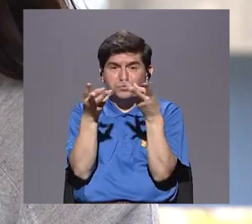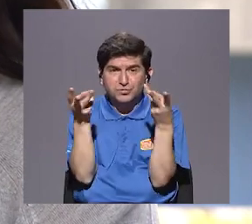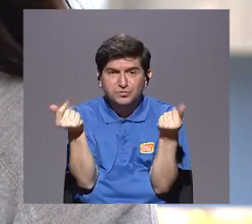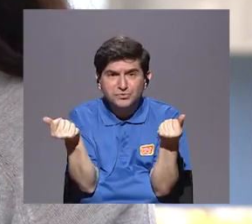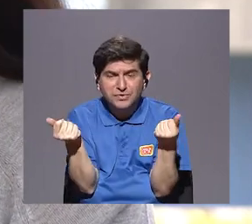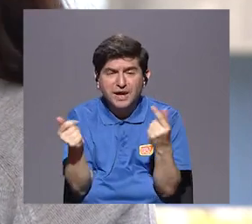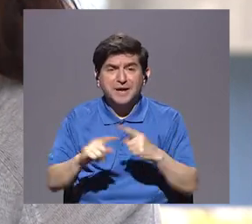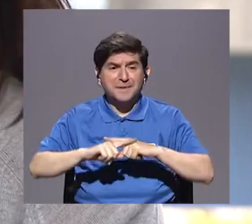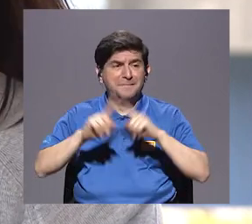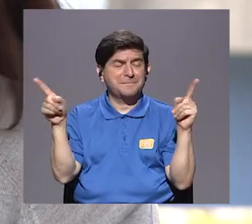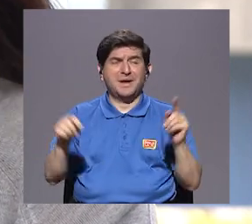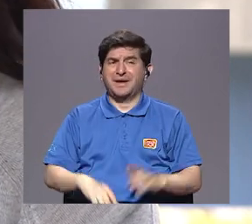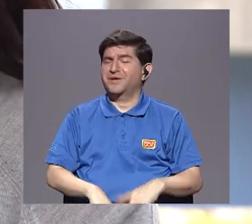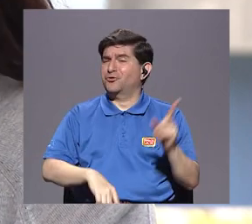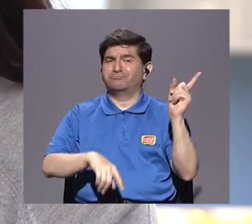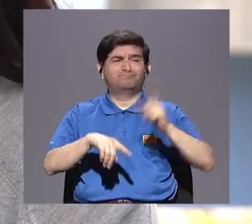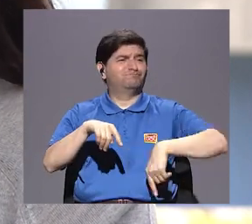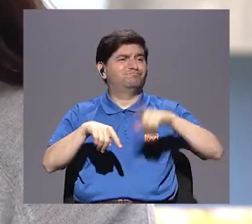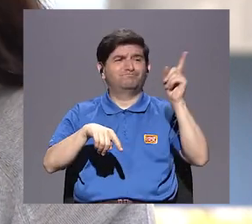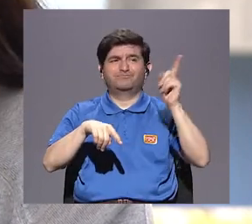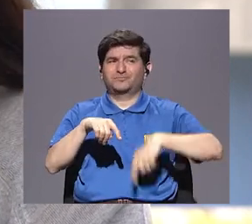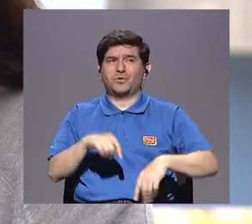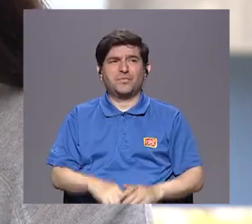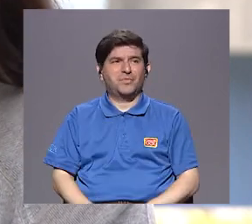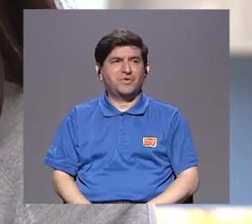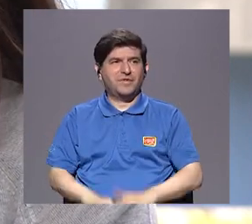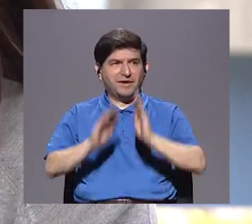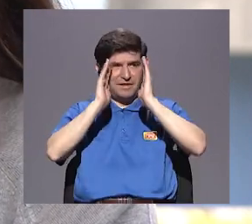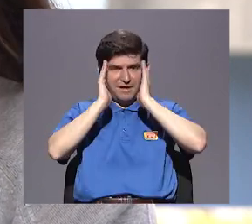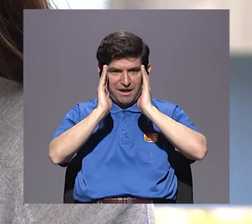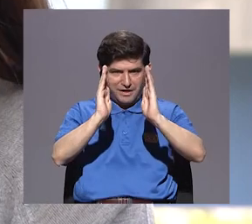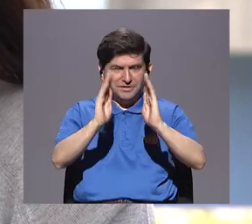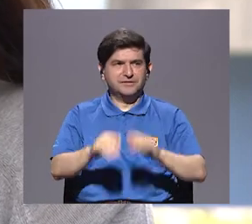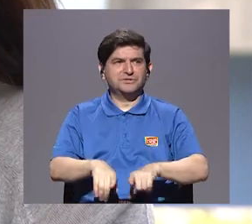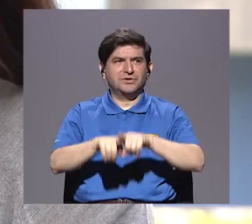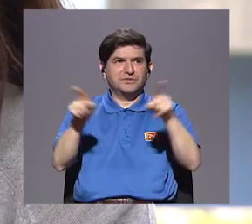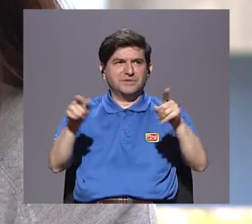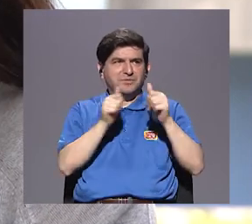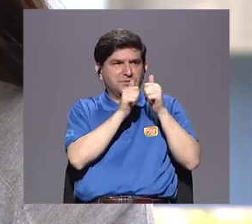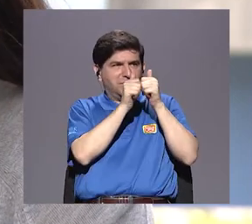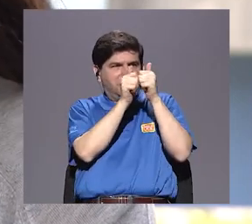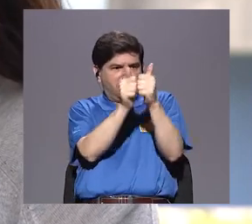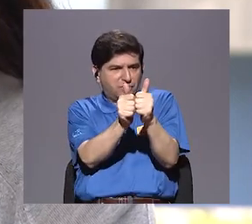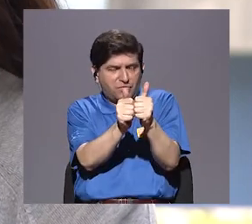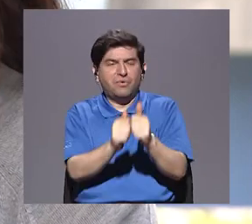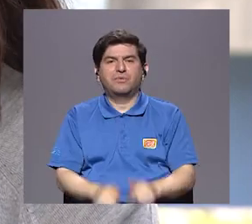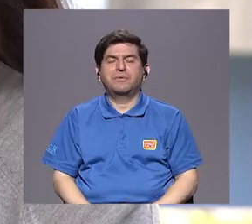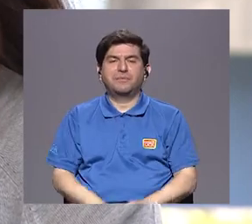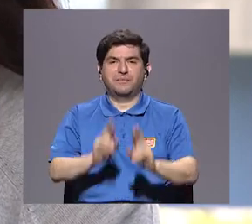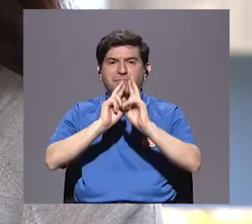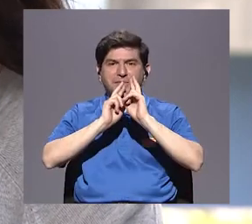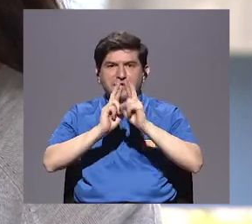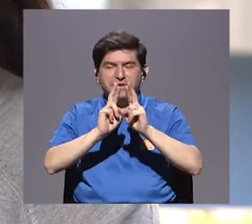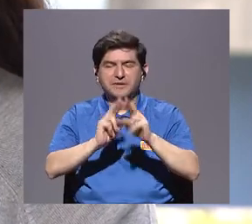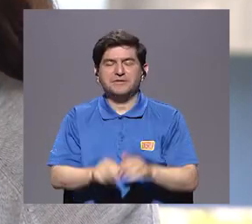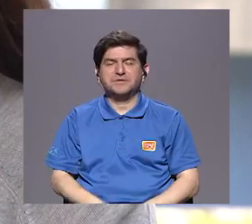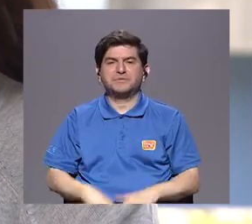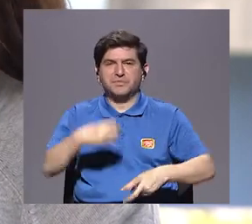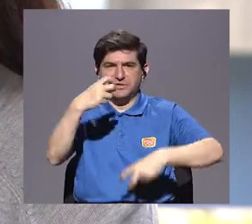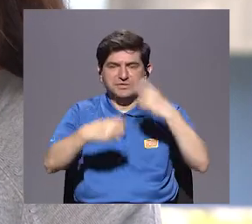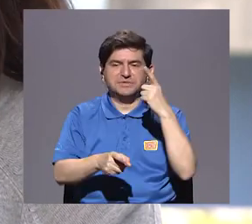resolver, pero que no ha podido ser ni escuchado ni acompañado en resolver ese